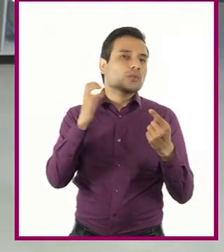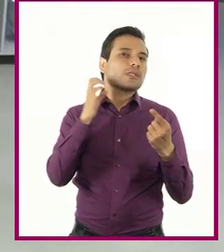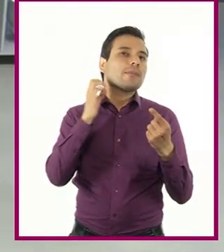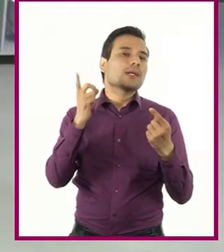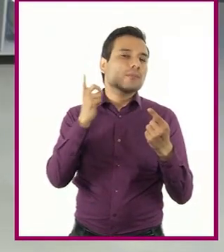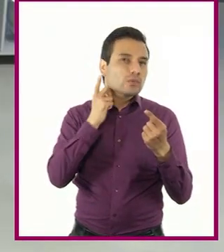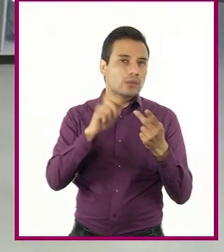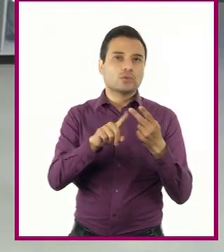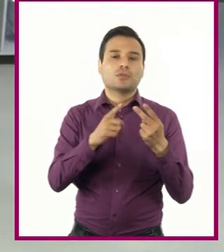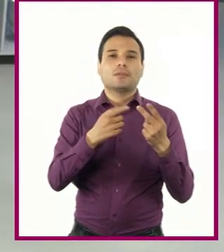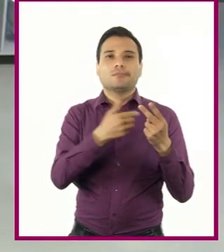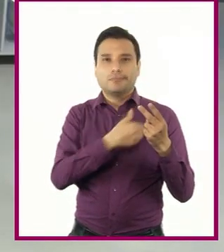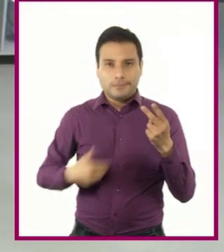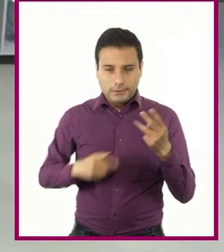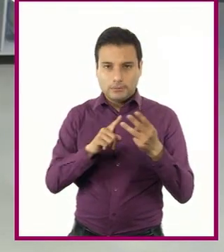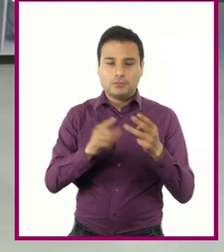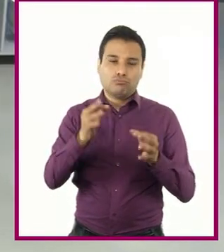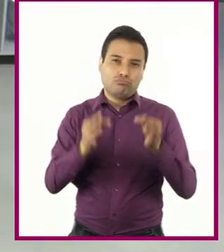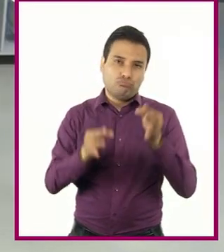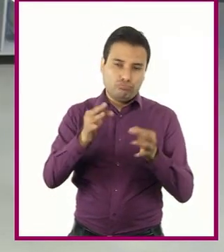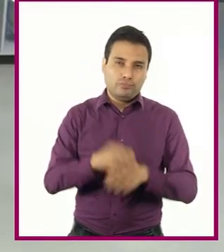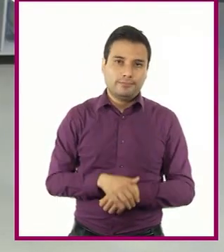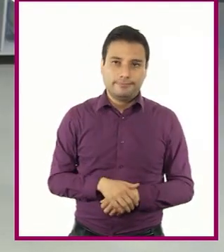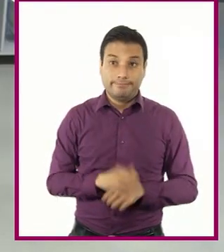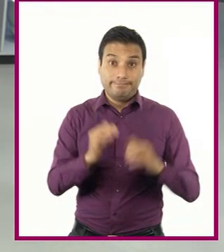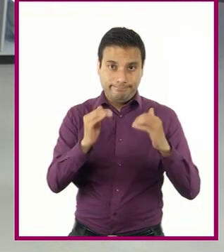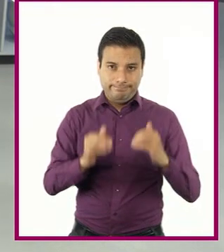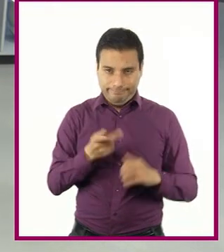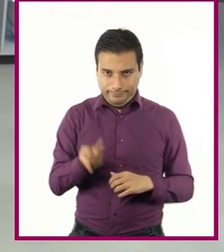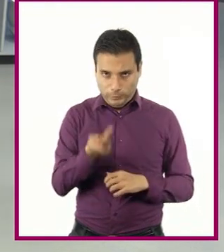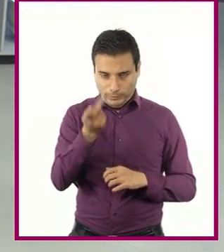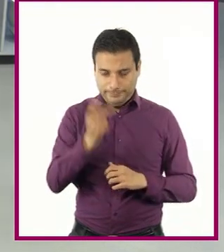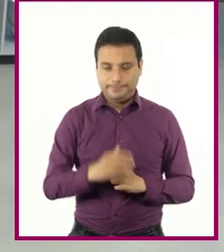el judicial. Vayamos por la siguiente pregunta, Humberto.